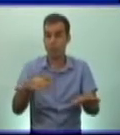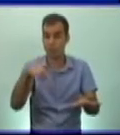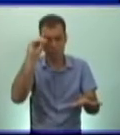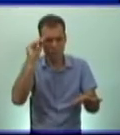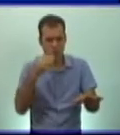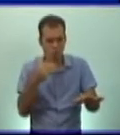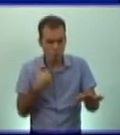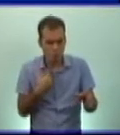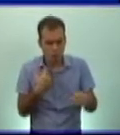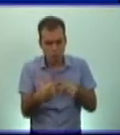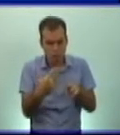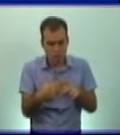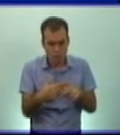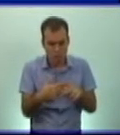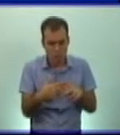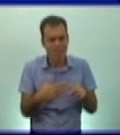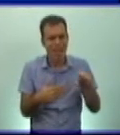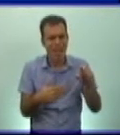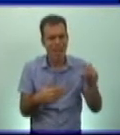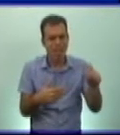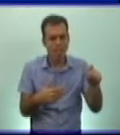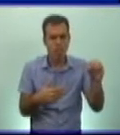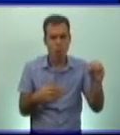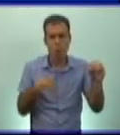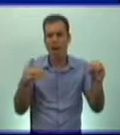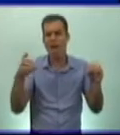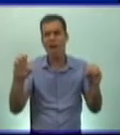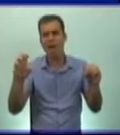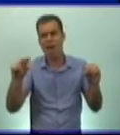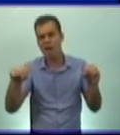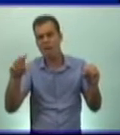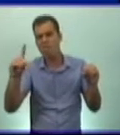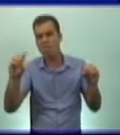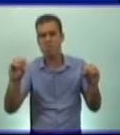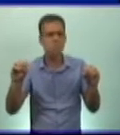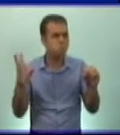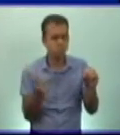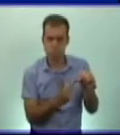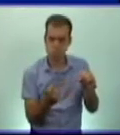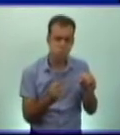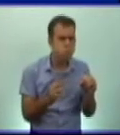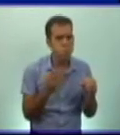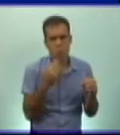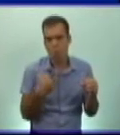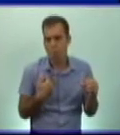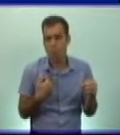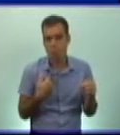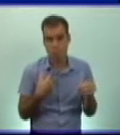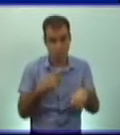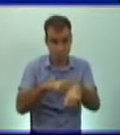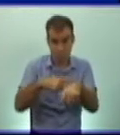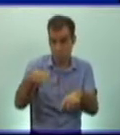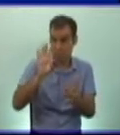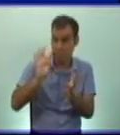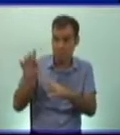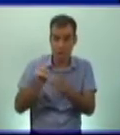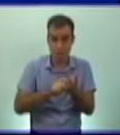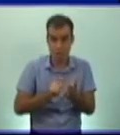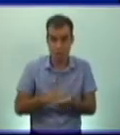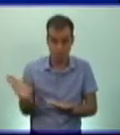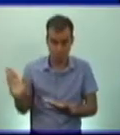reacciones atendiendo al criterio energético. Los dejo unos segundos para que puedan escribir el ejemplo.